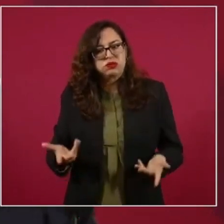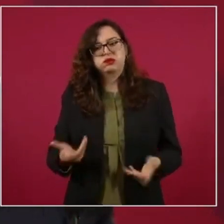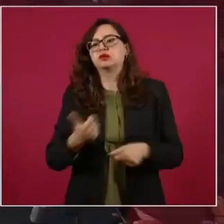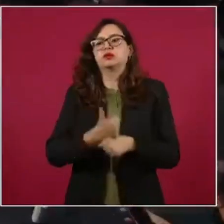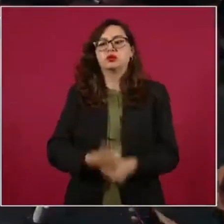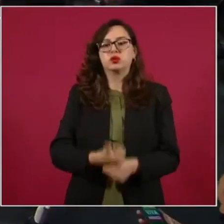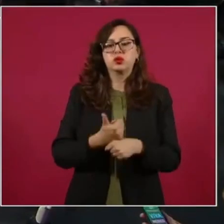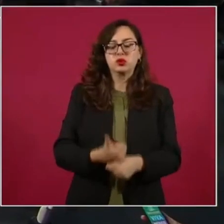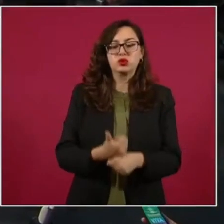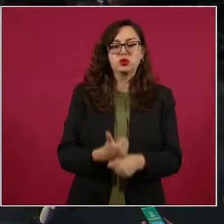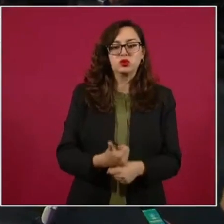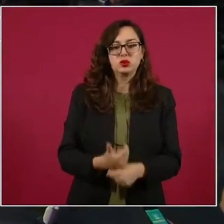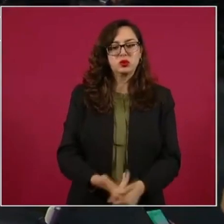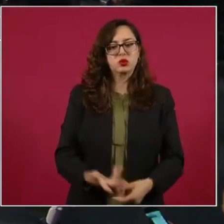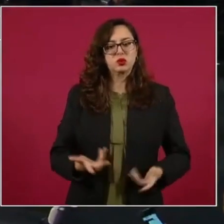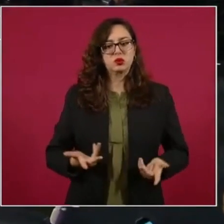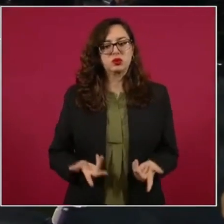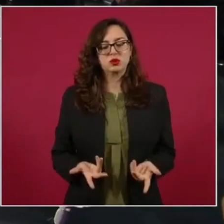mártires,